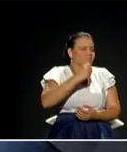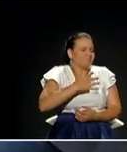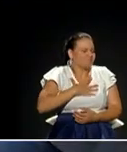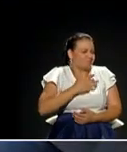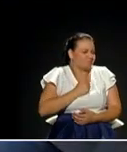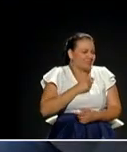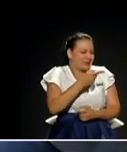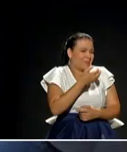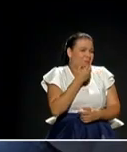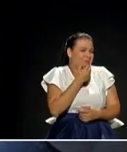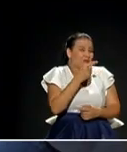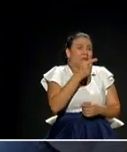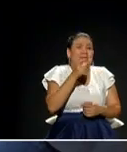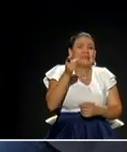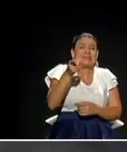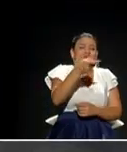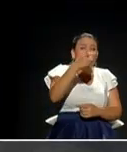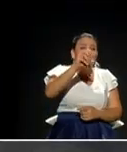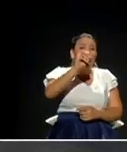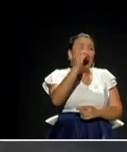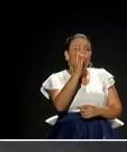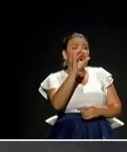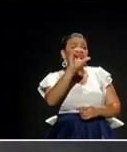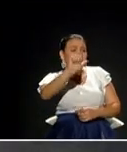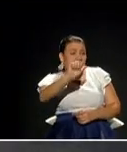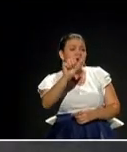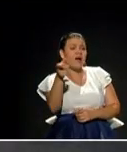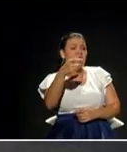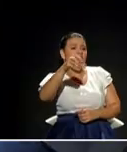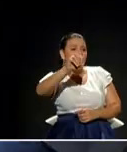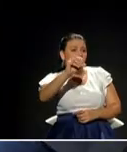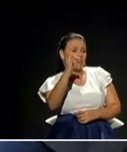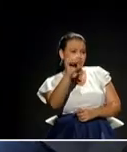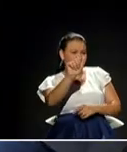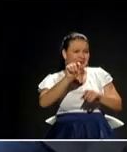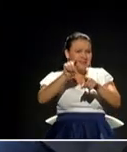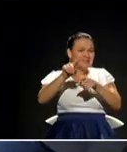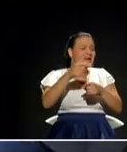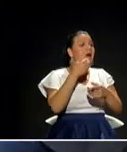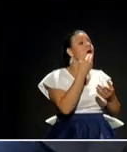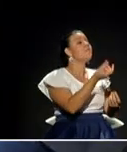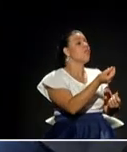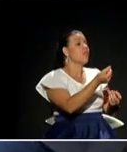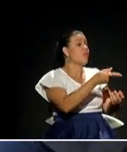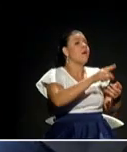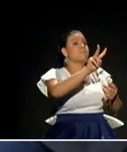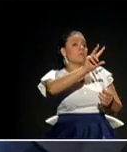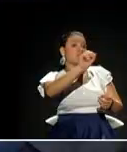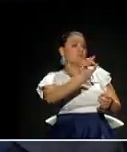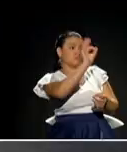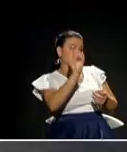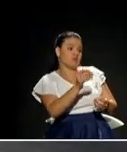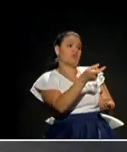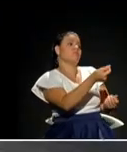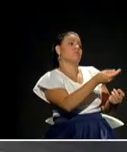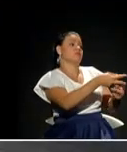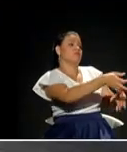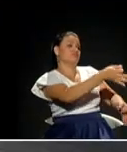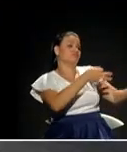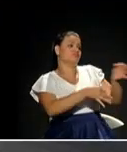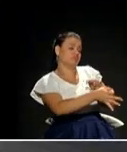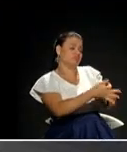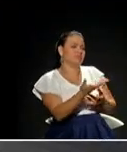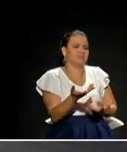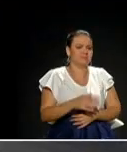que esto el tema del gota a gota te parece que puede también ayudar al tema del territorio la extorsión y finalmente el candidato